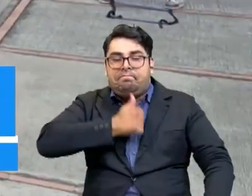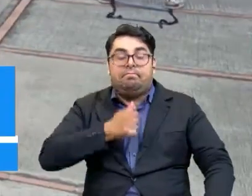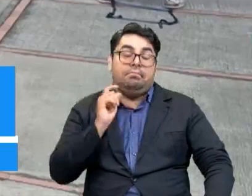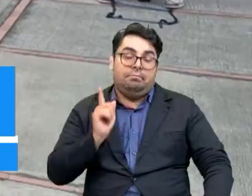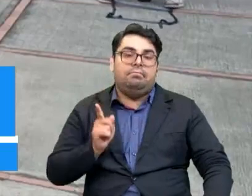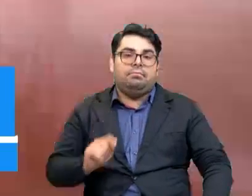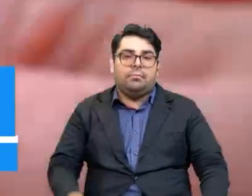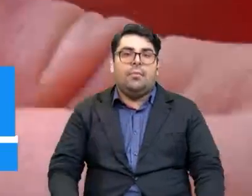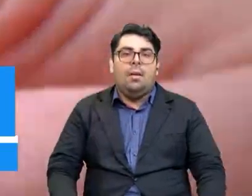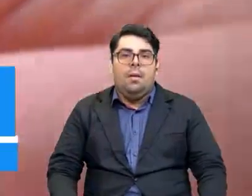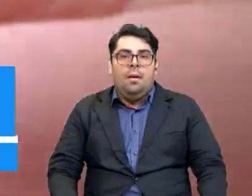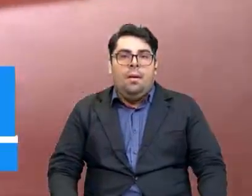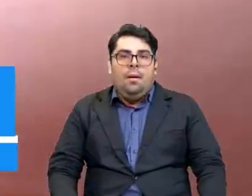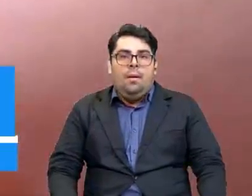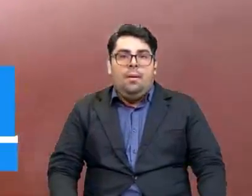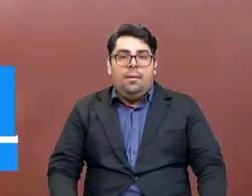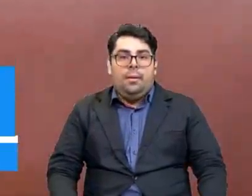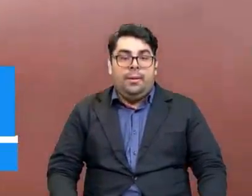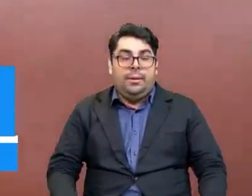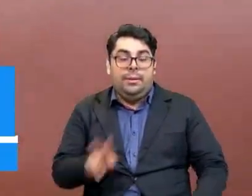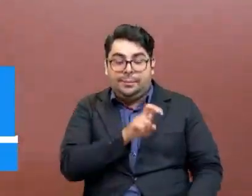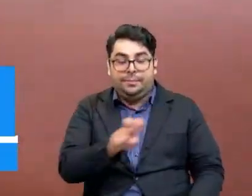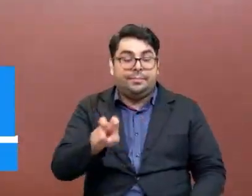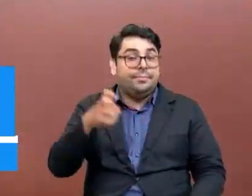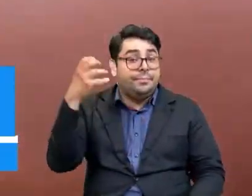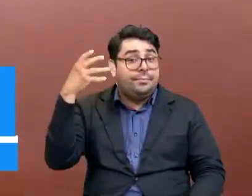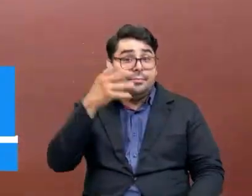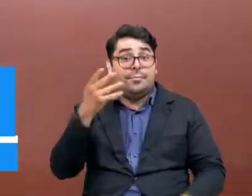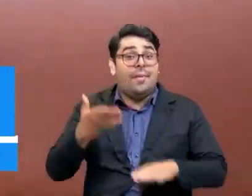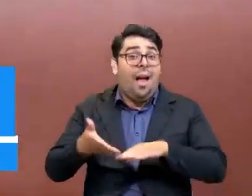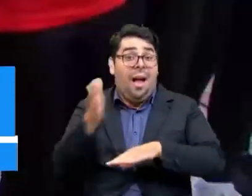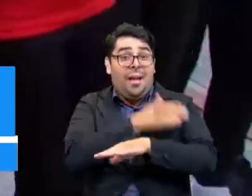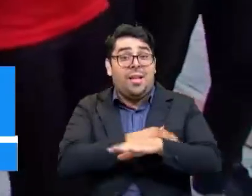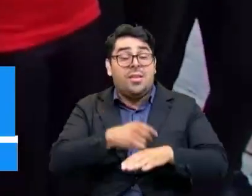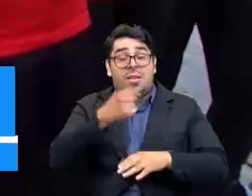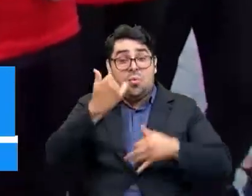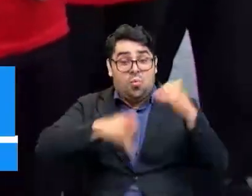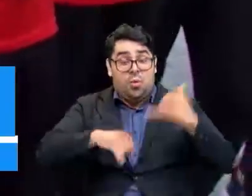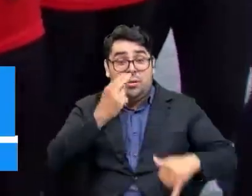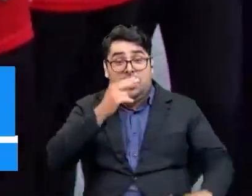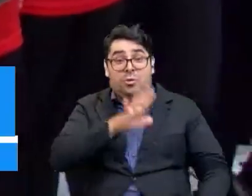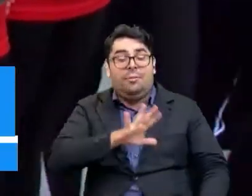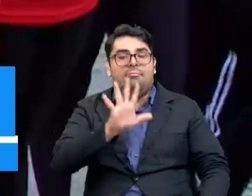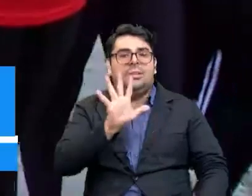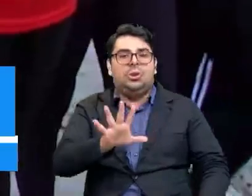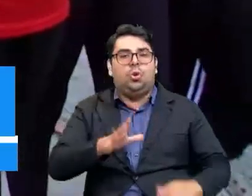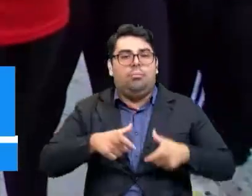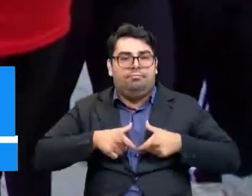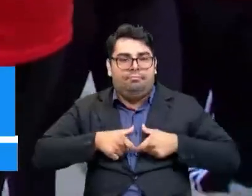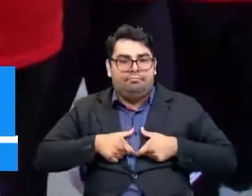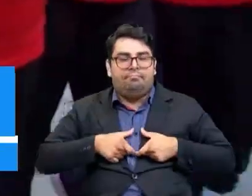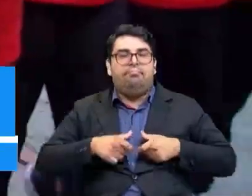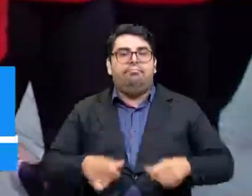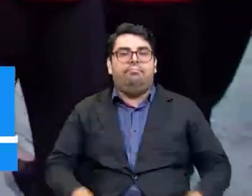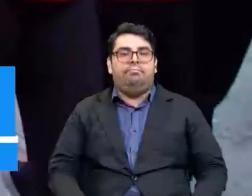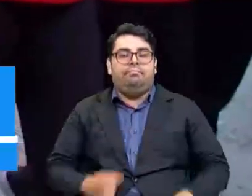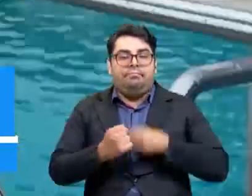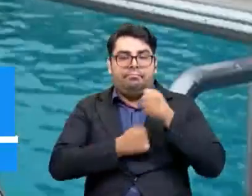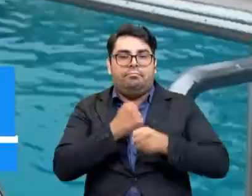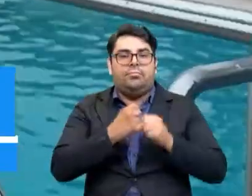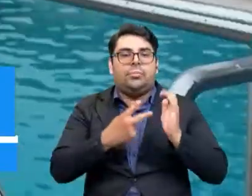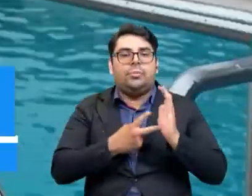aguantar más el oxígeno. Norte de Santander ganó 5 medallas de bronce en los anteriores Juegos Nacionales disputados en Cartagena en el